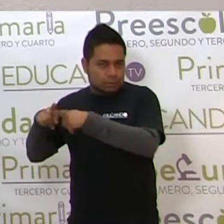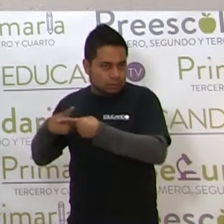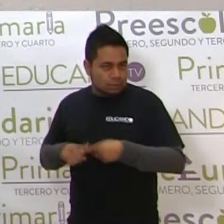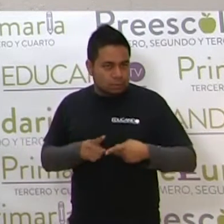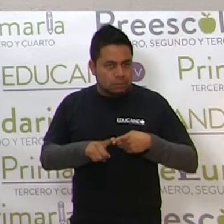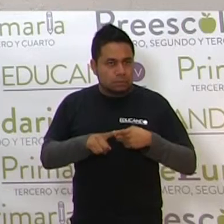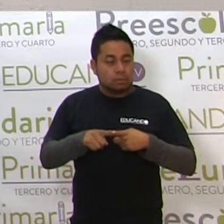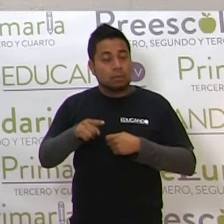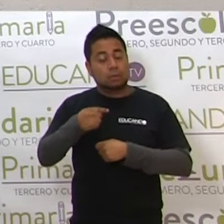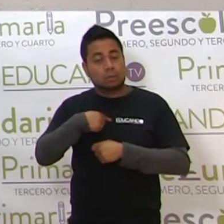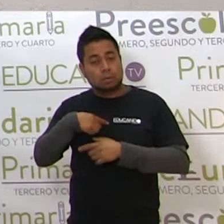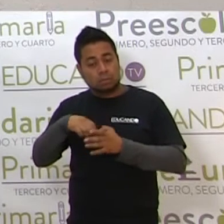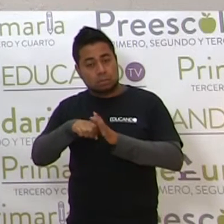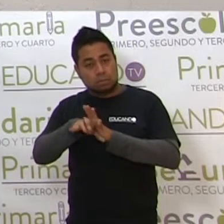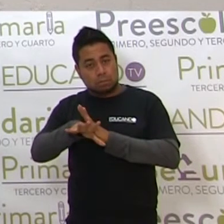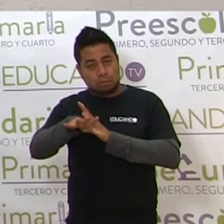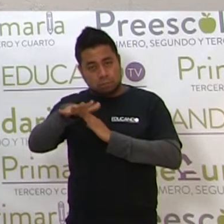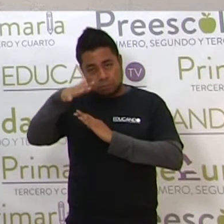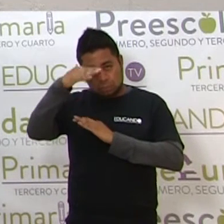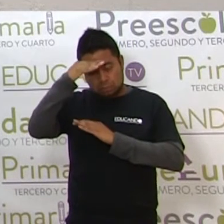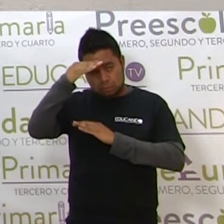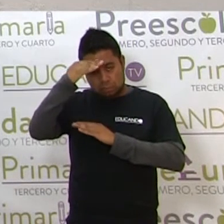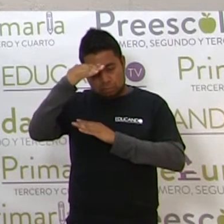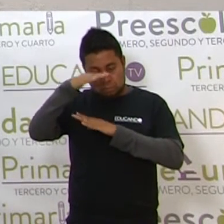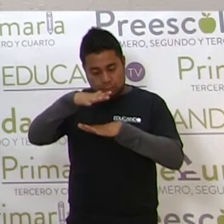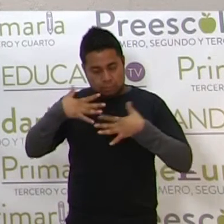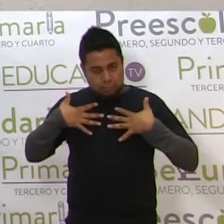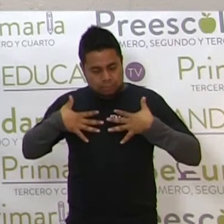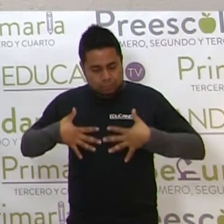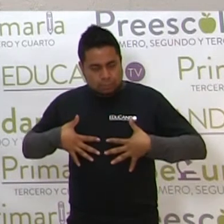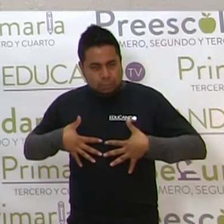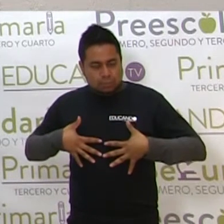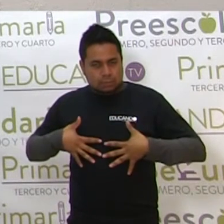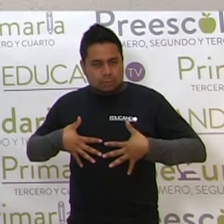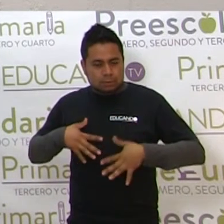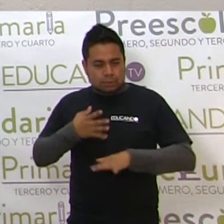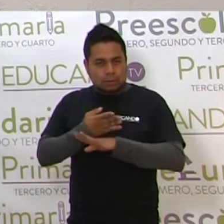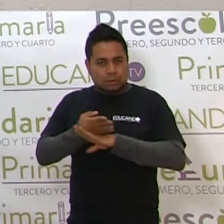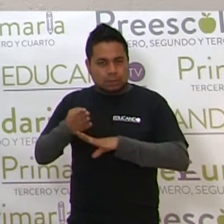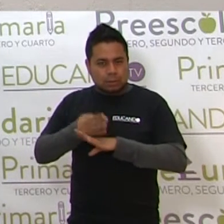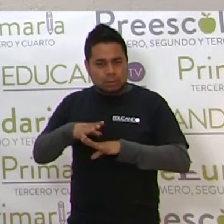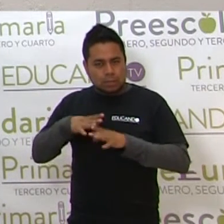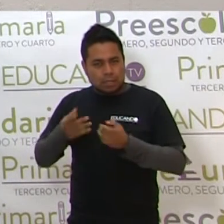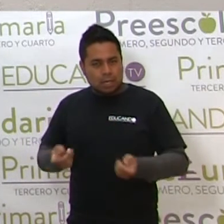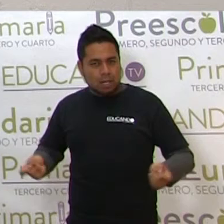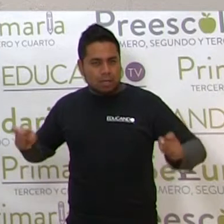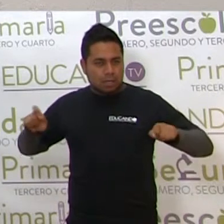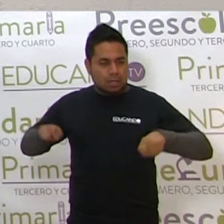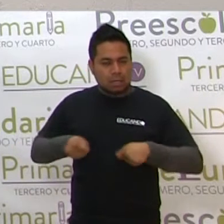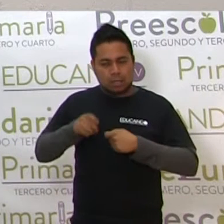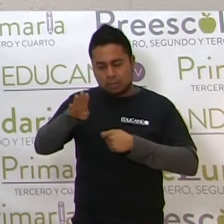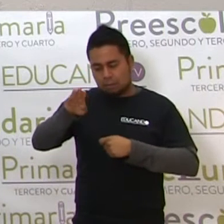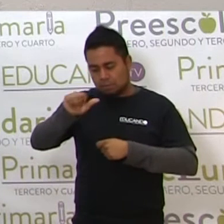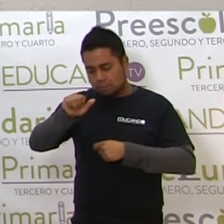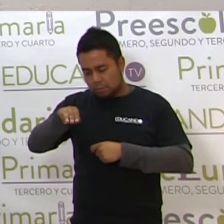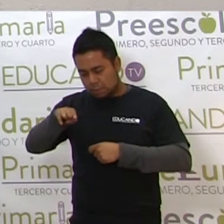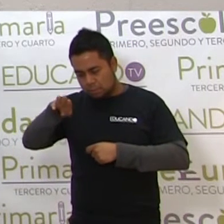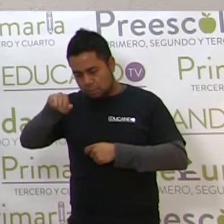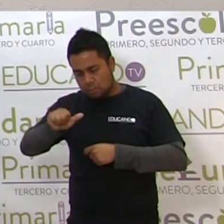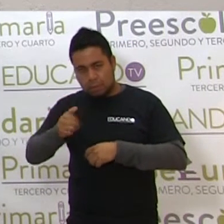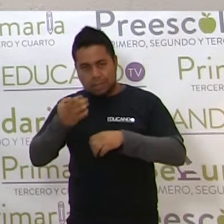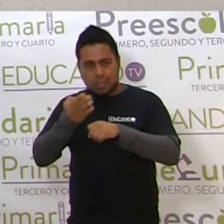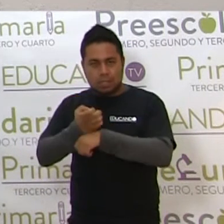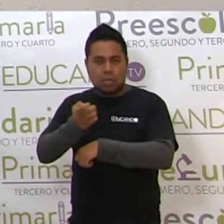estaba yo pensando en el precioso vestido blanco con el que bailan La Bamba en el estado de